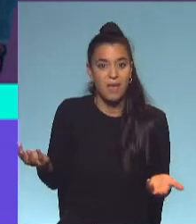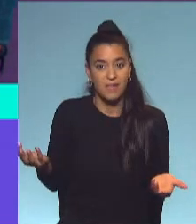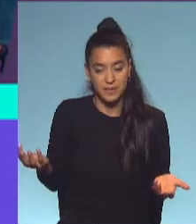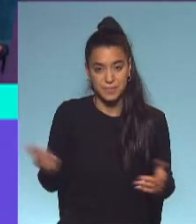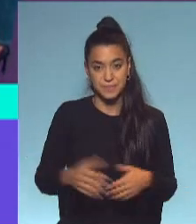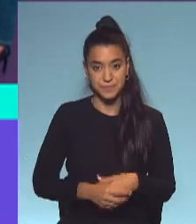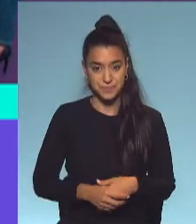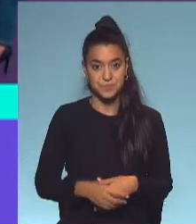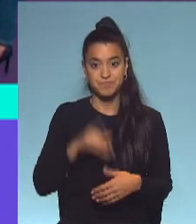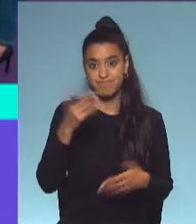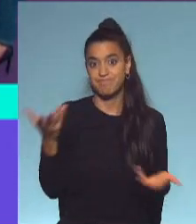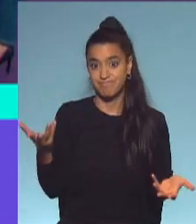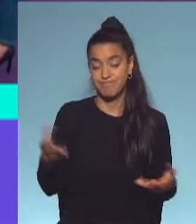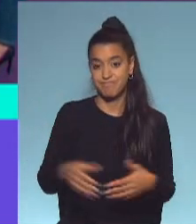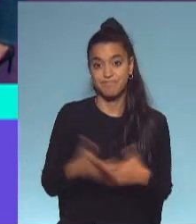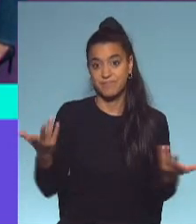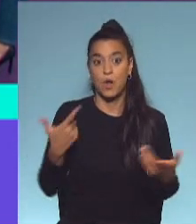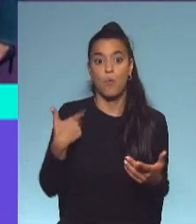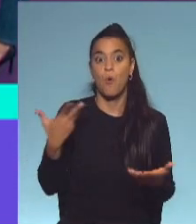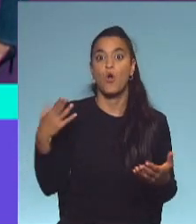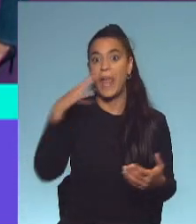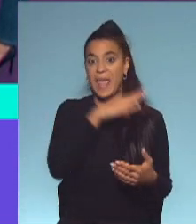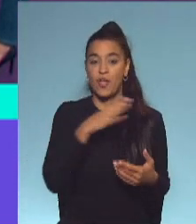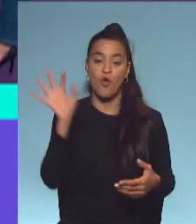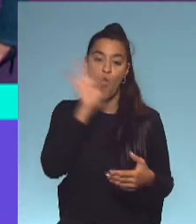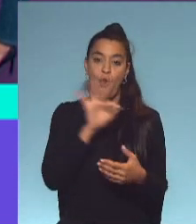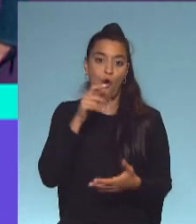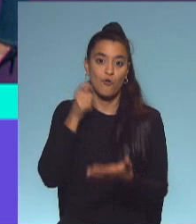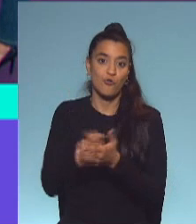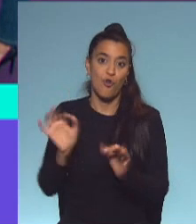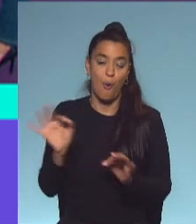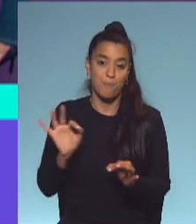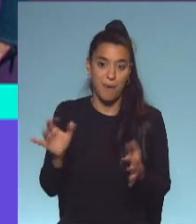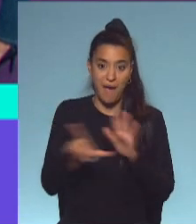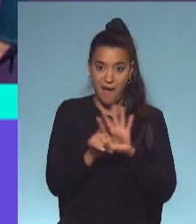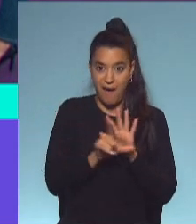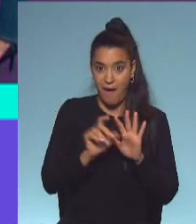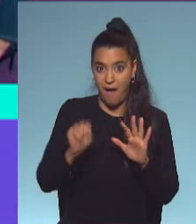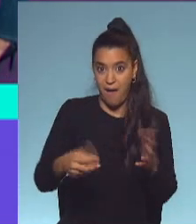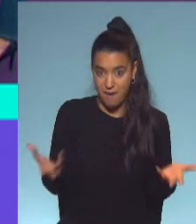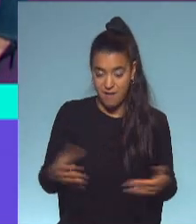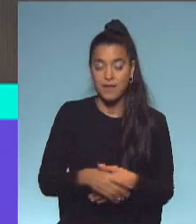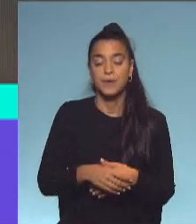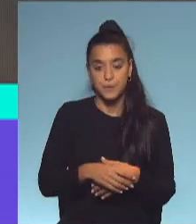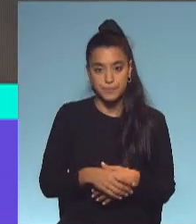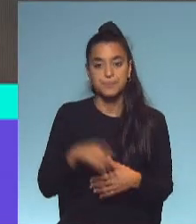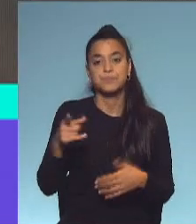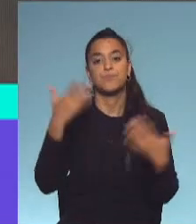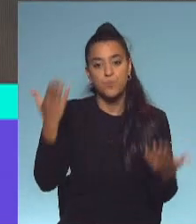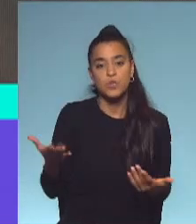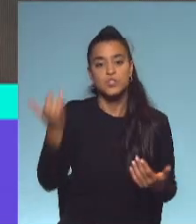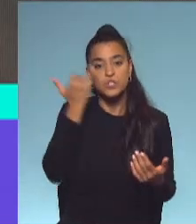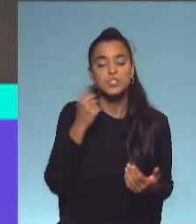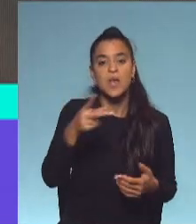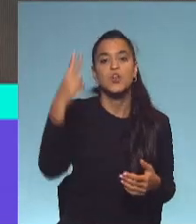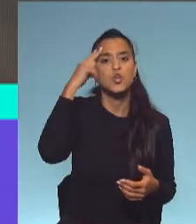evidentemente, de lo que están en negro o están evadiendo al fisco. Claro, por ese motivo es que arrancaron ya